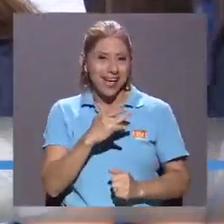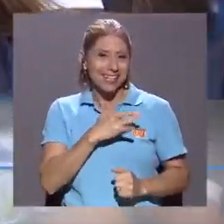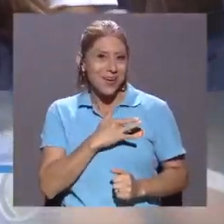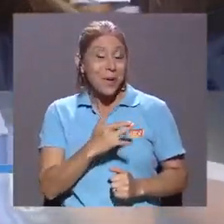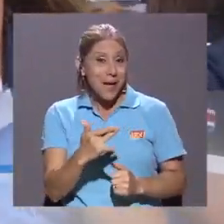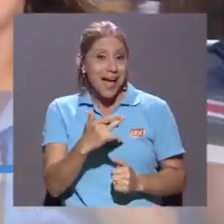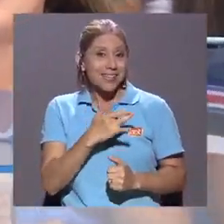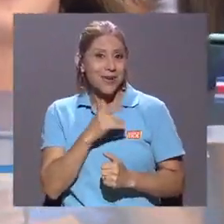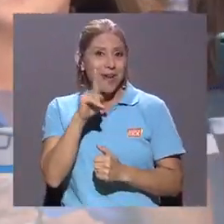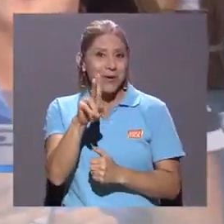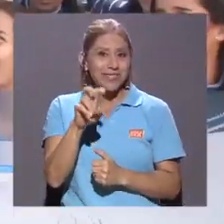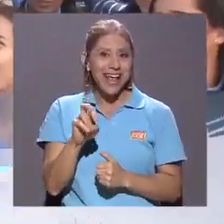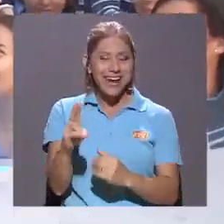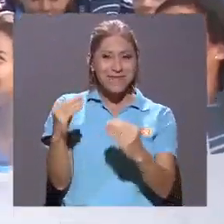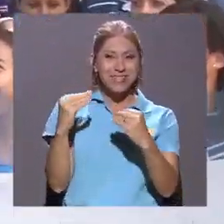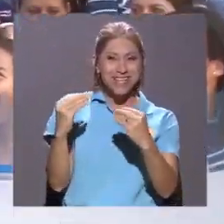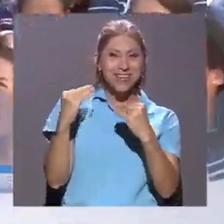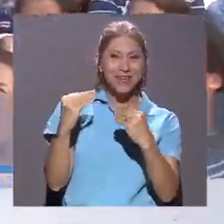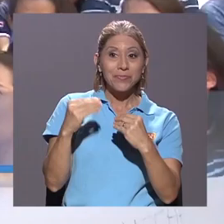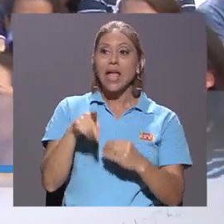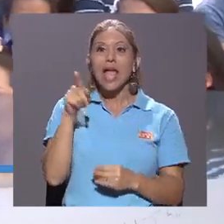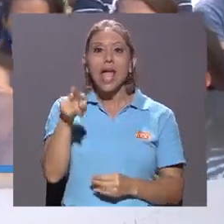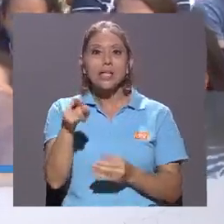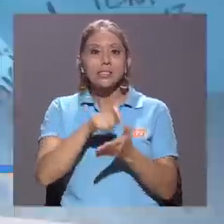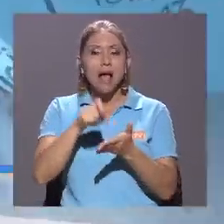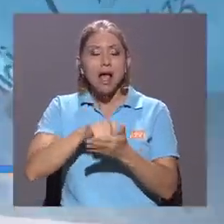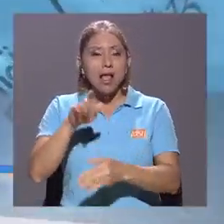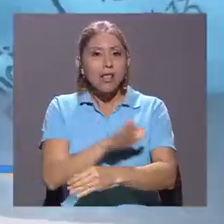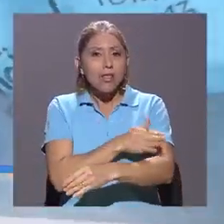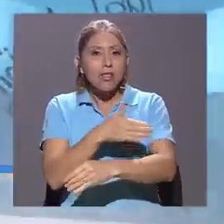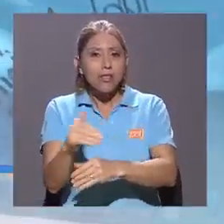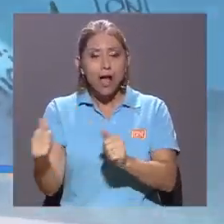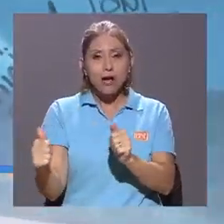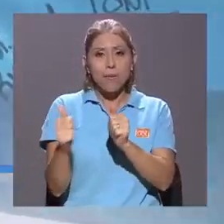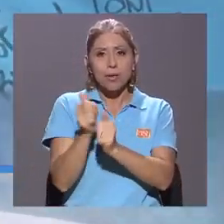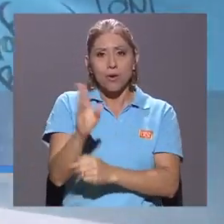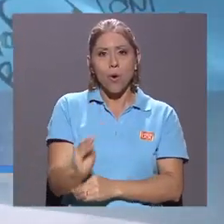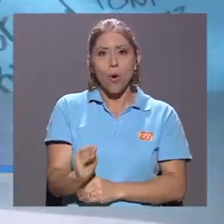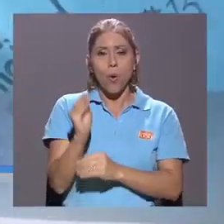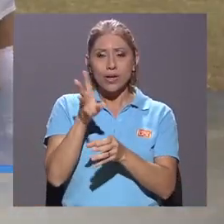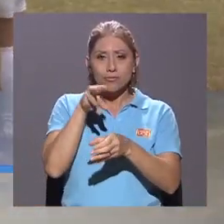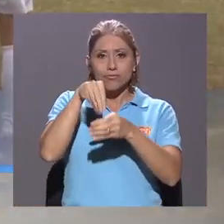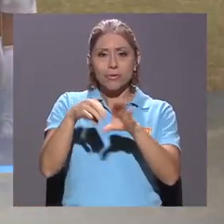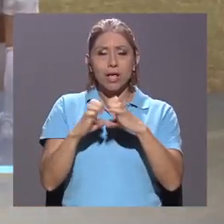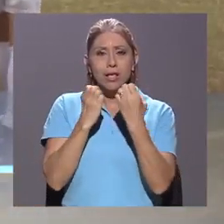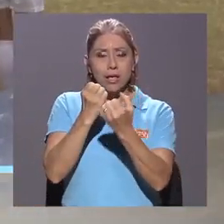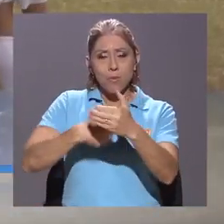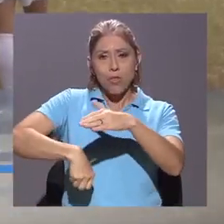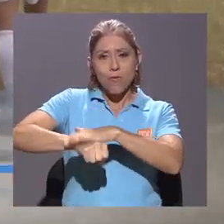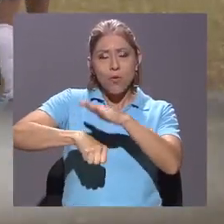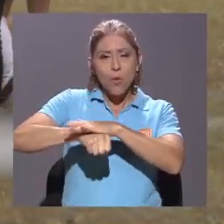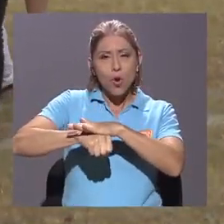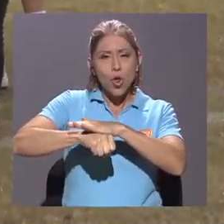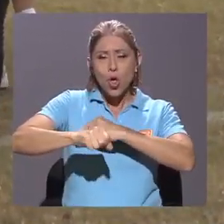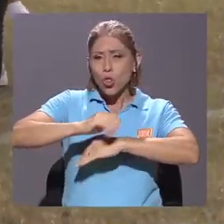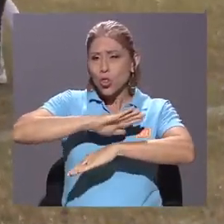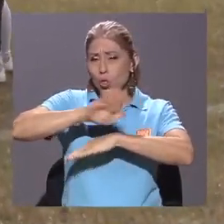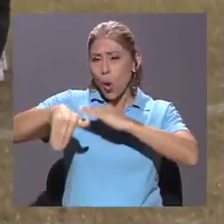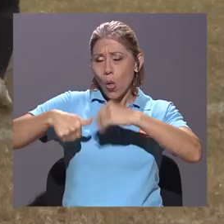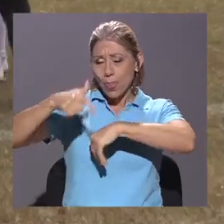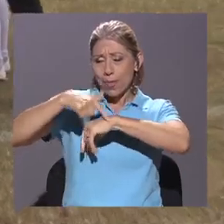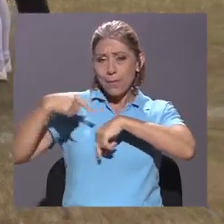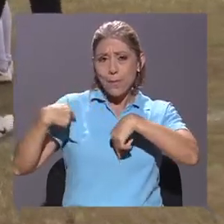UCR me enseñó. Esta adaptación musical acompañó a las jóvenes integrantes del equipo de fútbol durante toda la temporada de